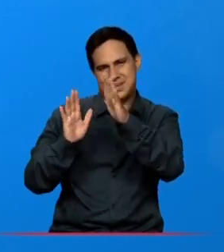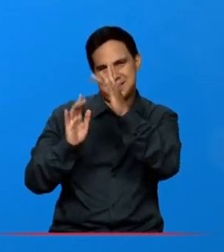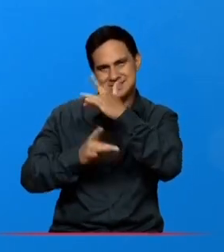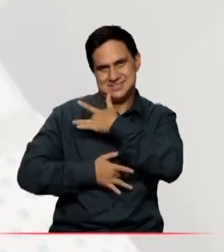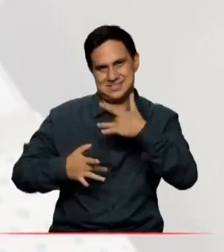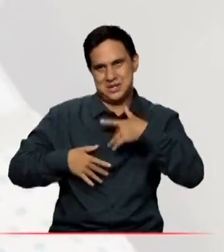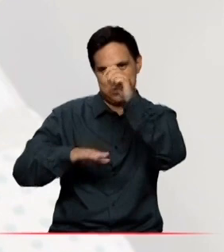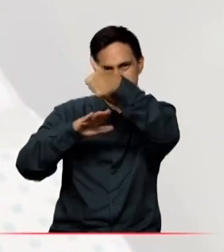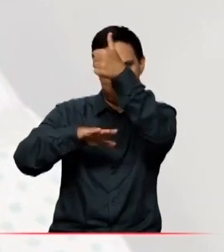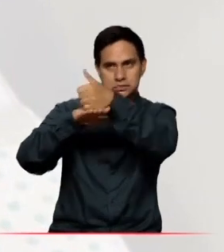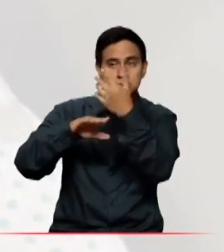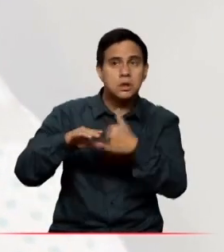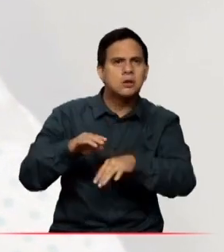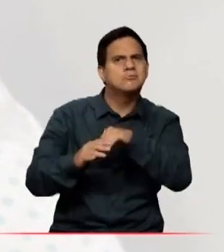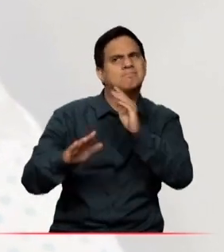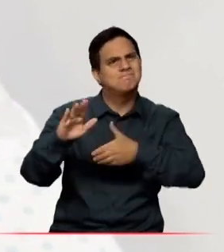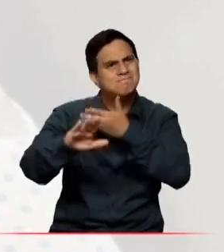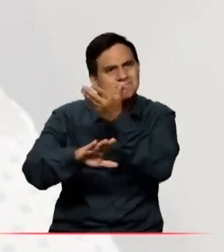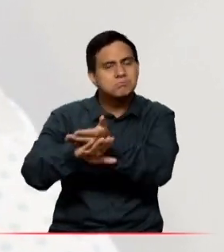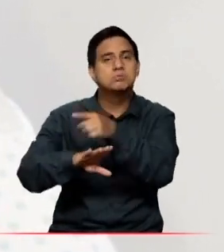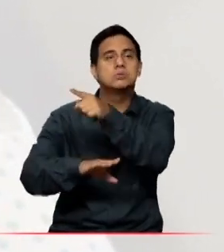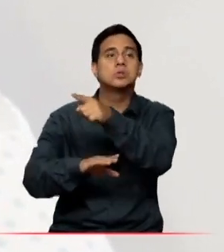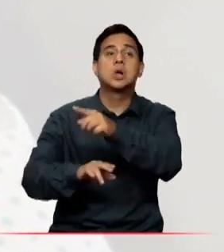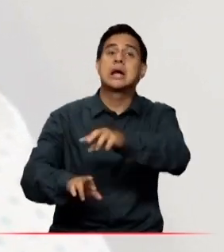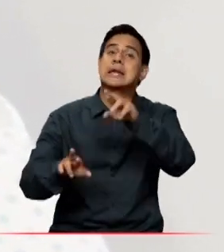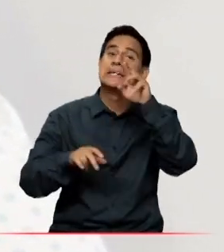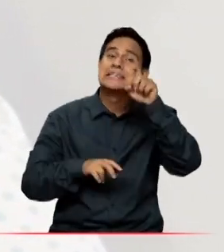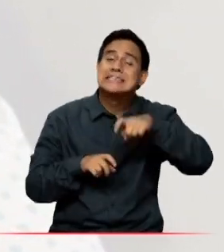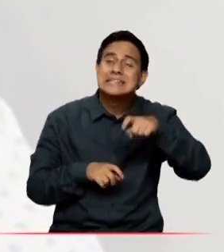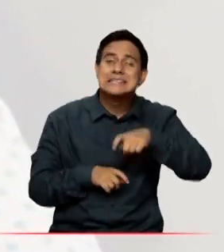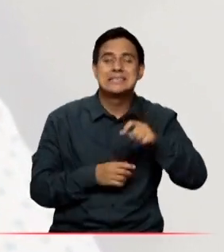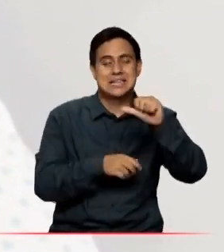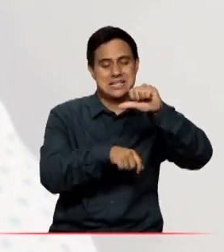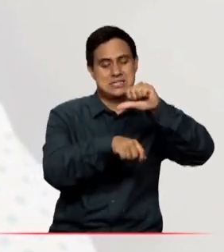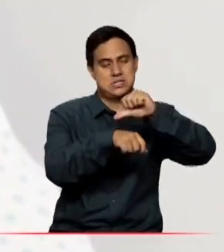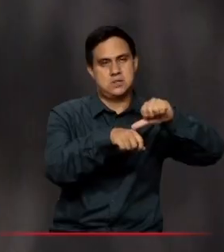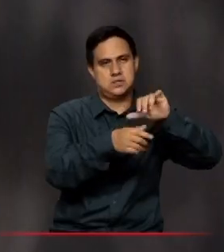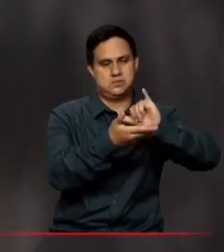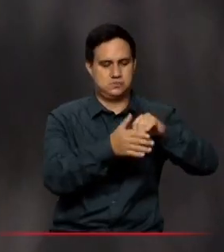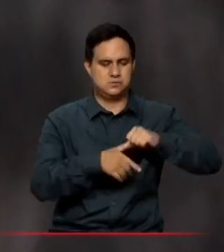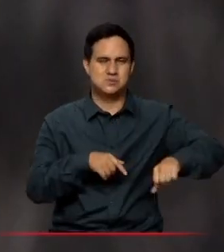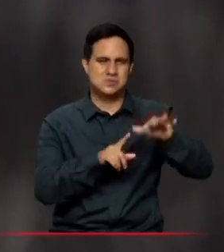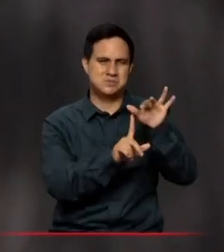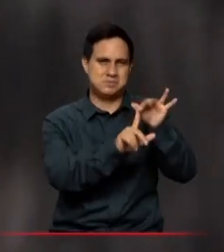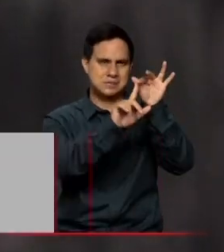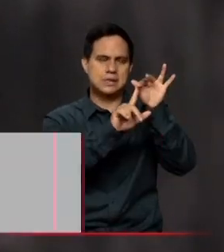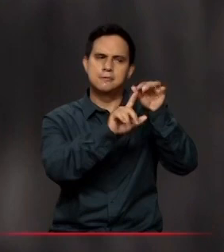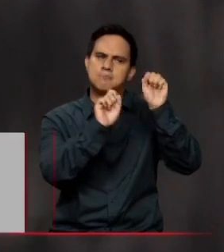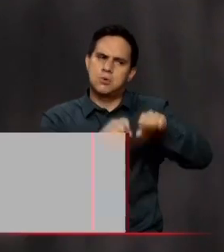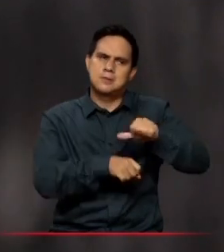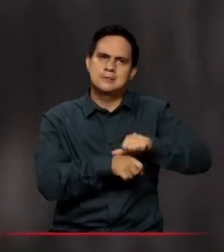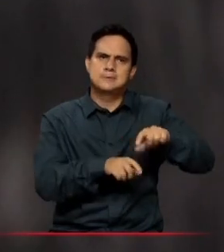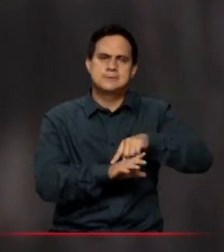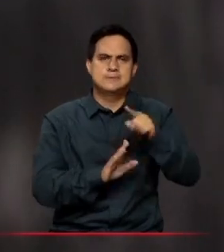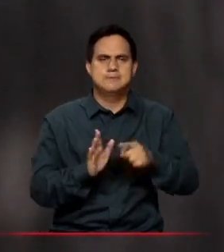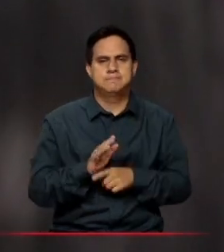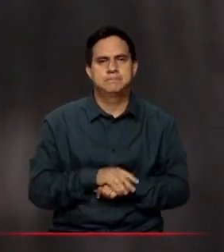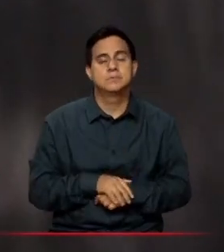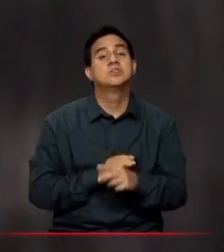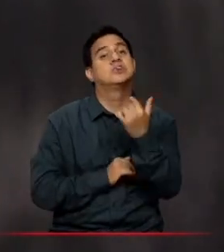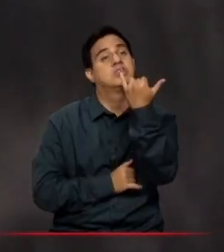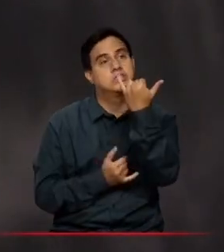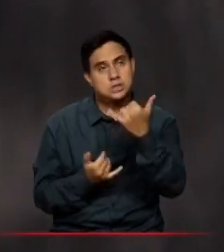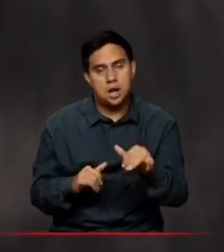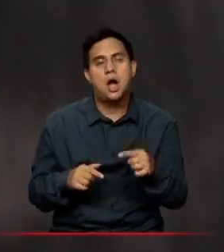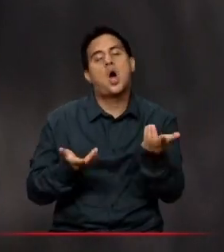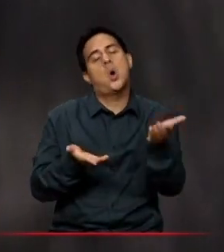cumplido para que un cirujano gastroenterólogo pueda intervenirla recurrimos a ellos en muchas ocasiones hoy de nuevo recurrimos ya desde